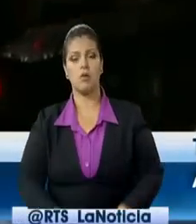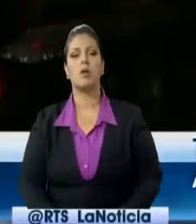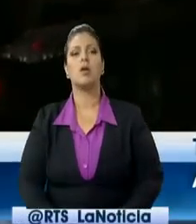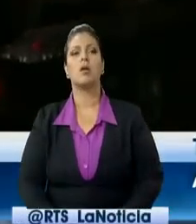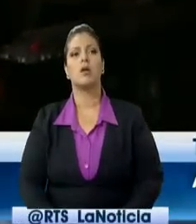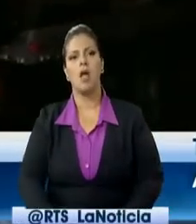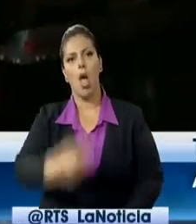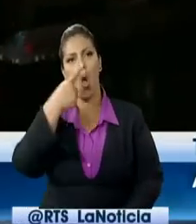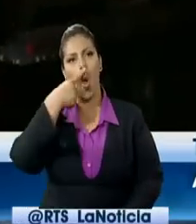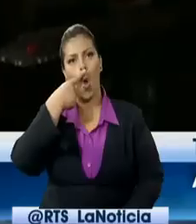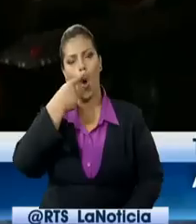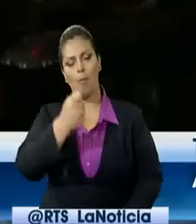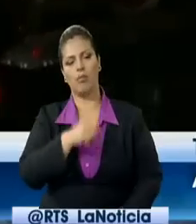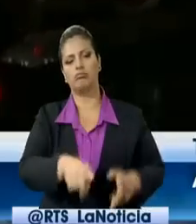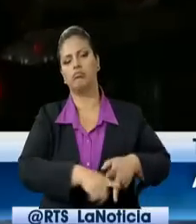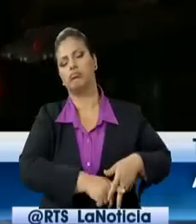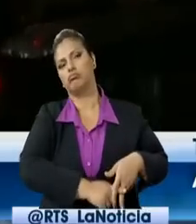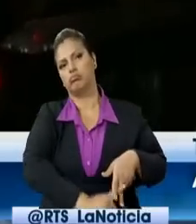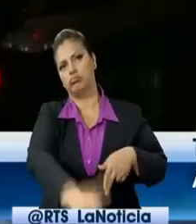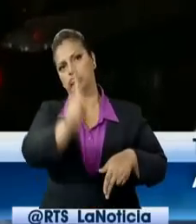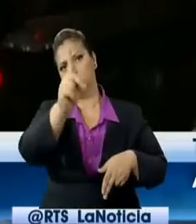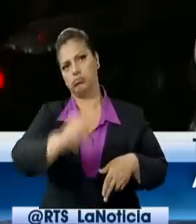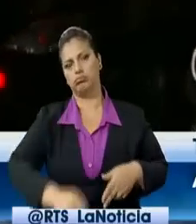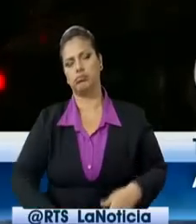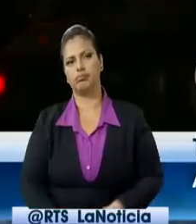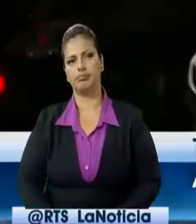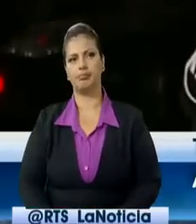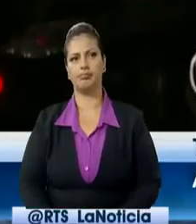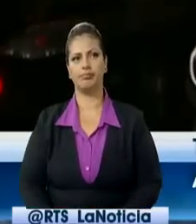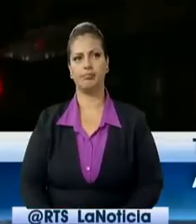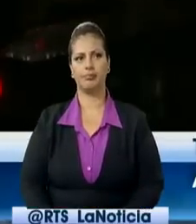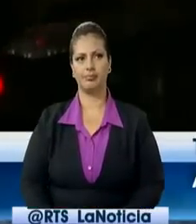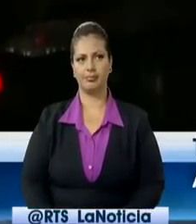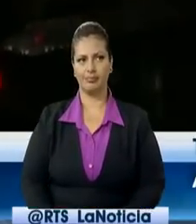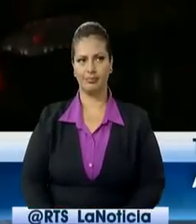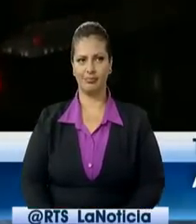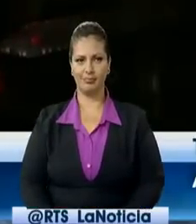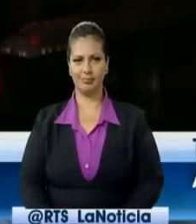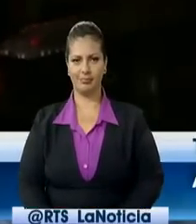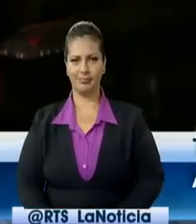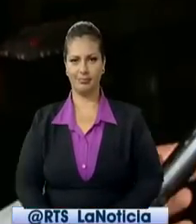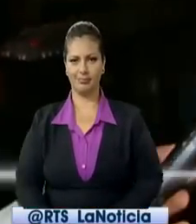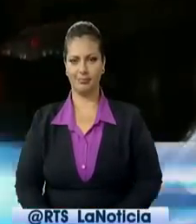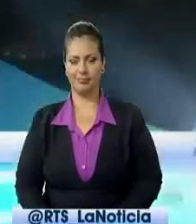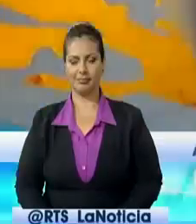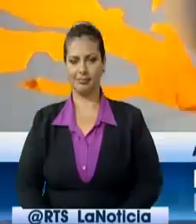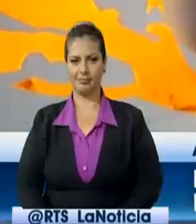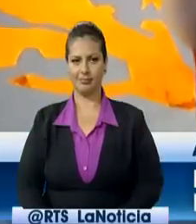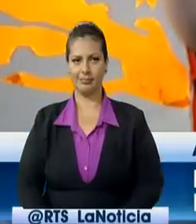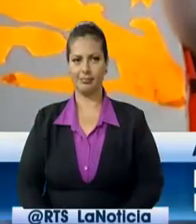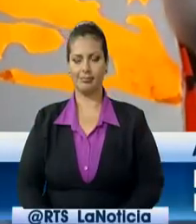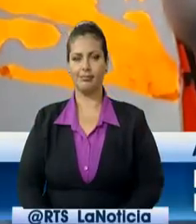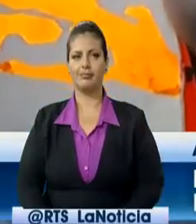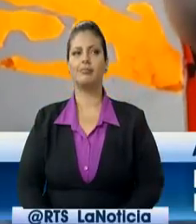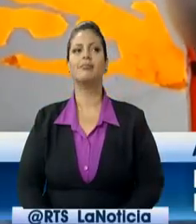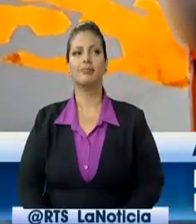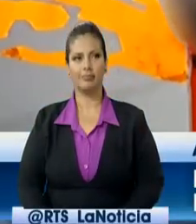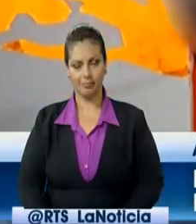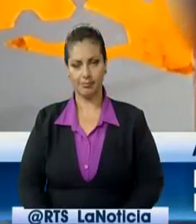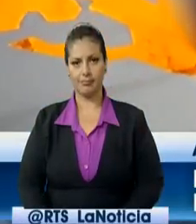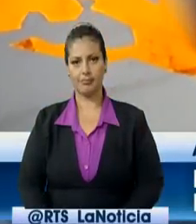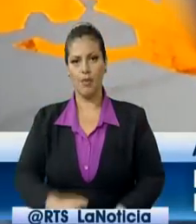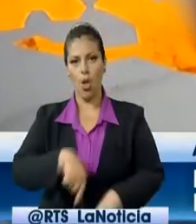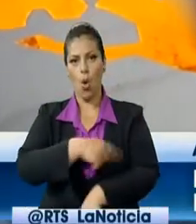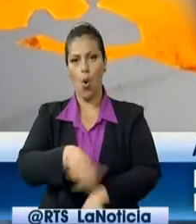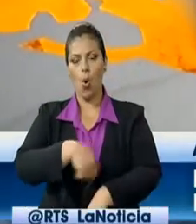presentaba heridas y el tráiler se dio la fuga. ¿Tanto el conductor como el vehículo se fue? Claro, el conductor y el vehículo se dio la fuga. Horas después del percance,